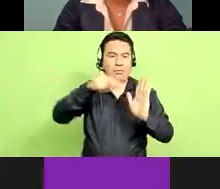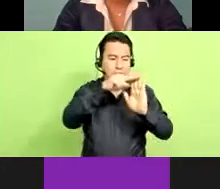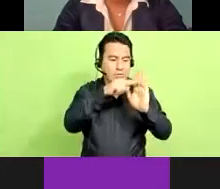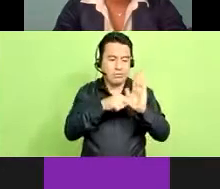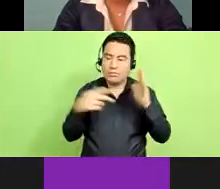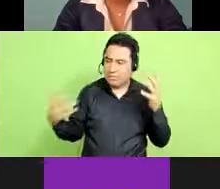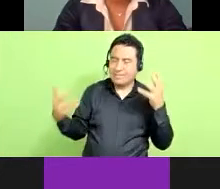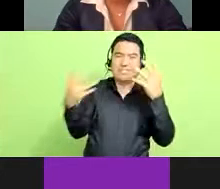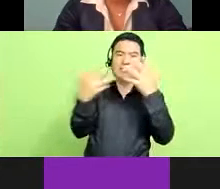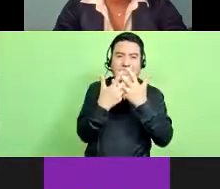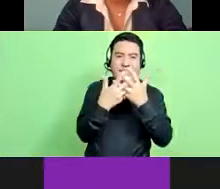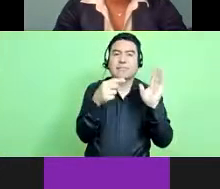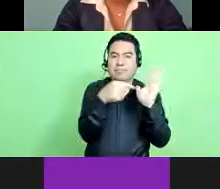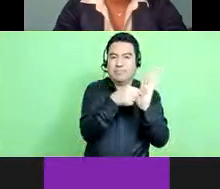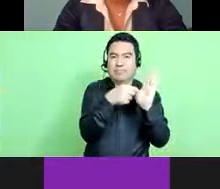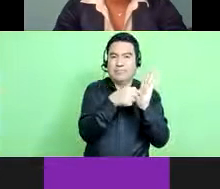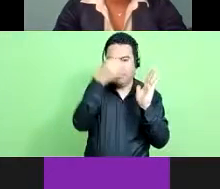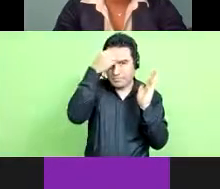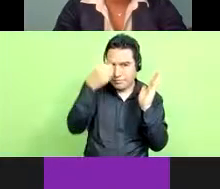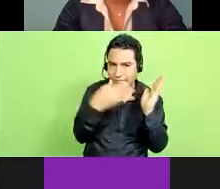siguiente por favor